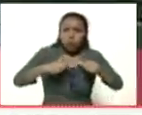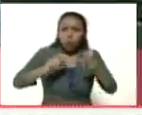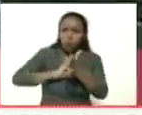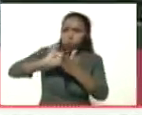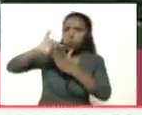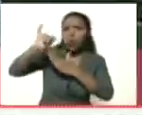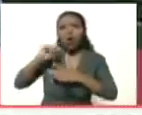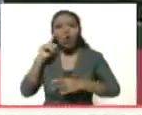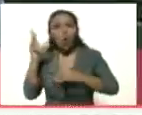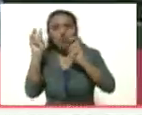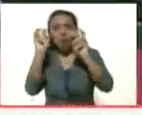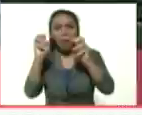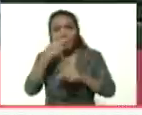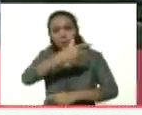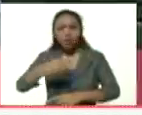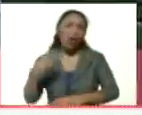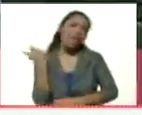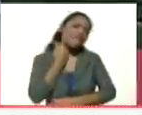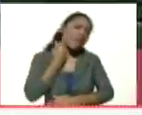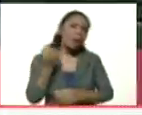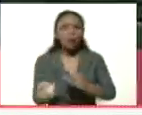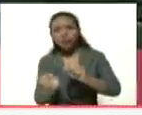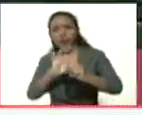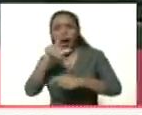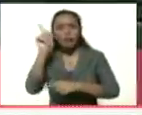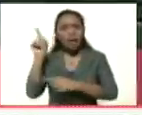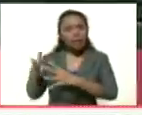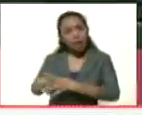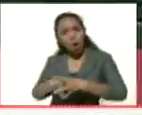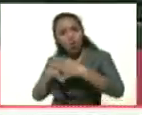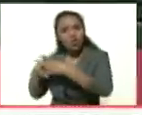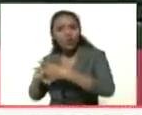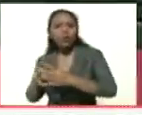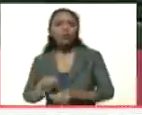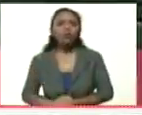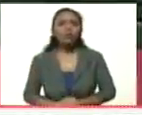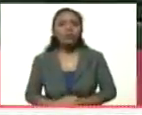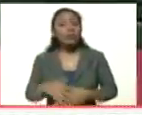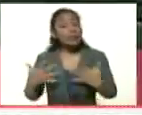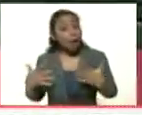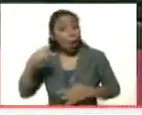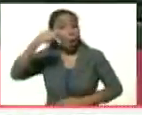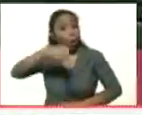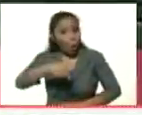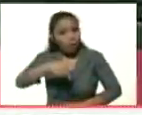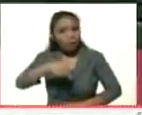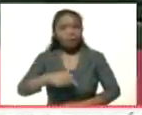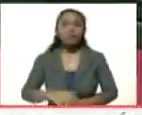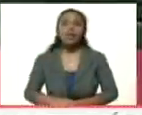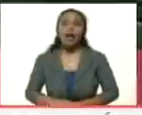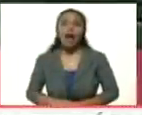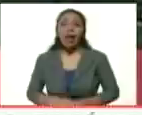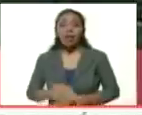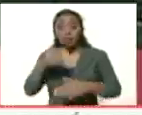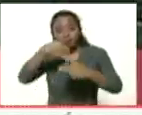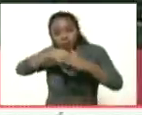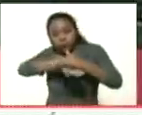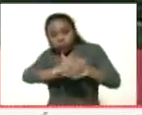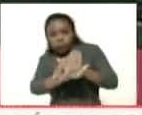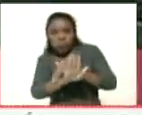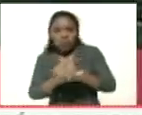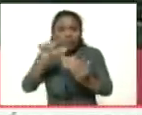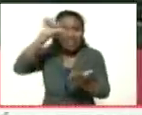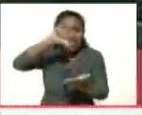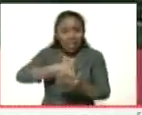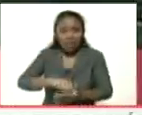exponencial los nuevos casos infectados en los Estados Unidos de Norteamérica, que es hoy por hoy el verdadero